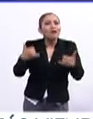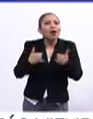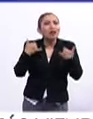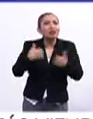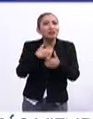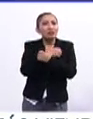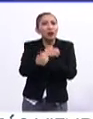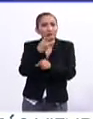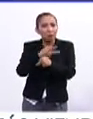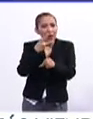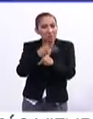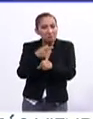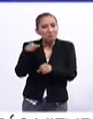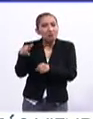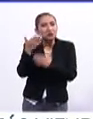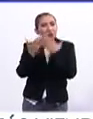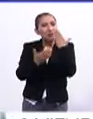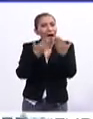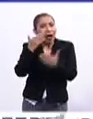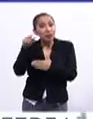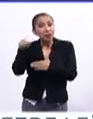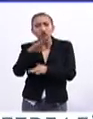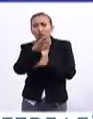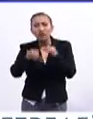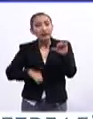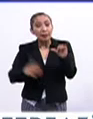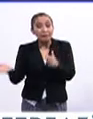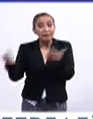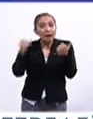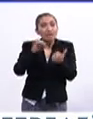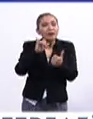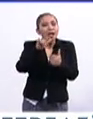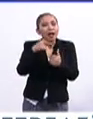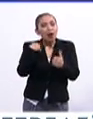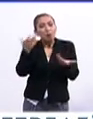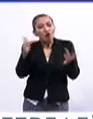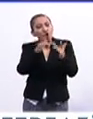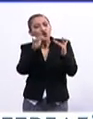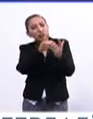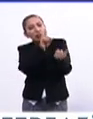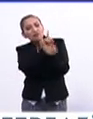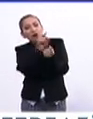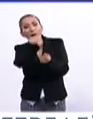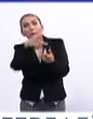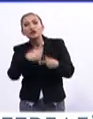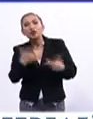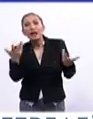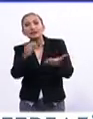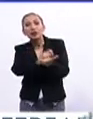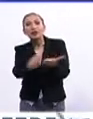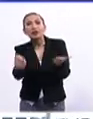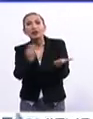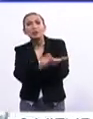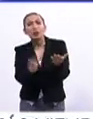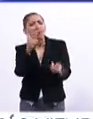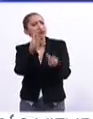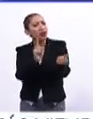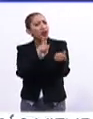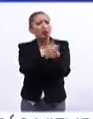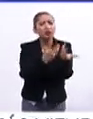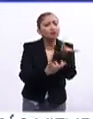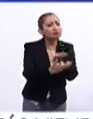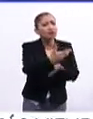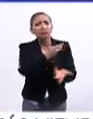jóvenes de educación media superior, pues a todas las actividades de la FIL, poniéndolos en contacto directo con los autores, pueden platicar con